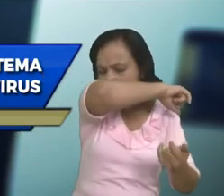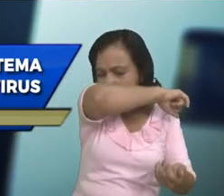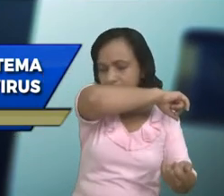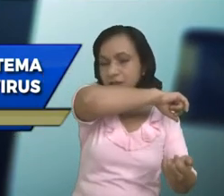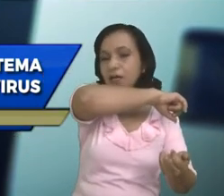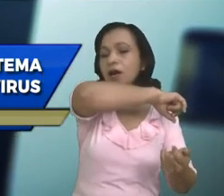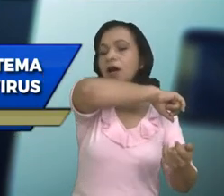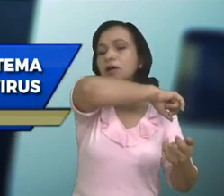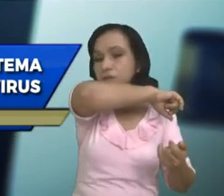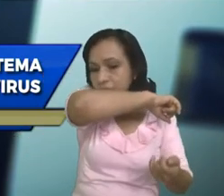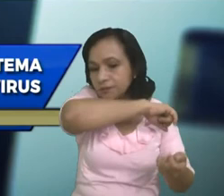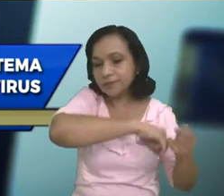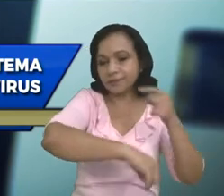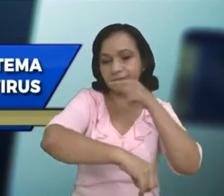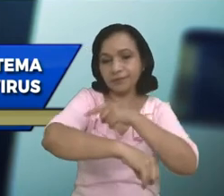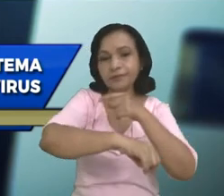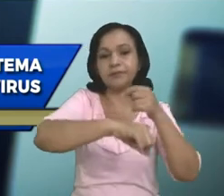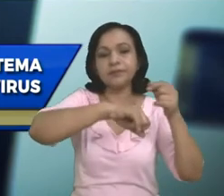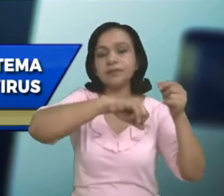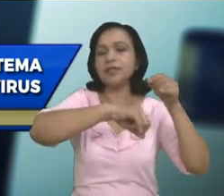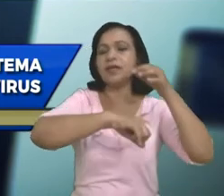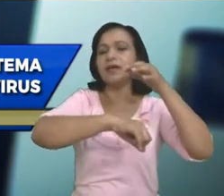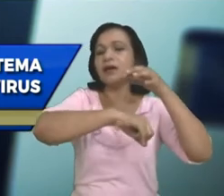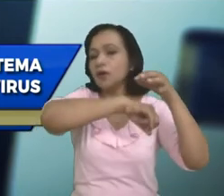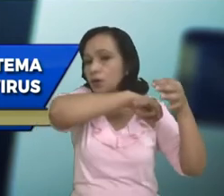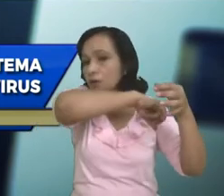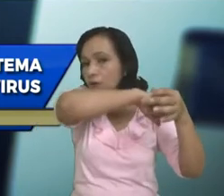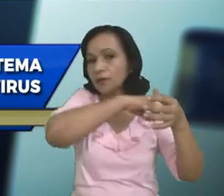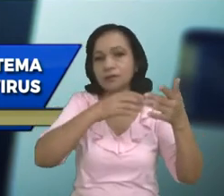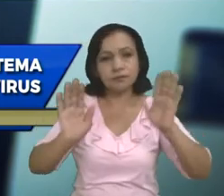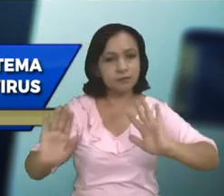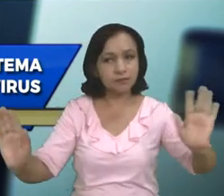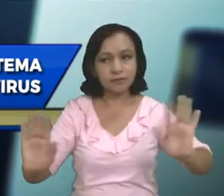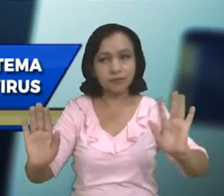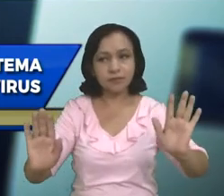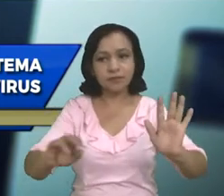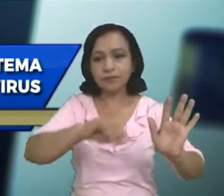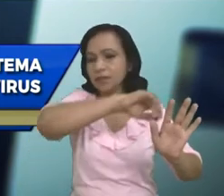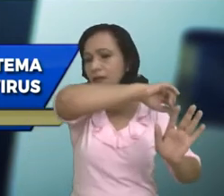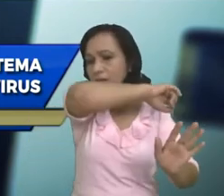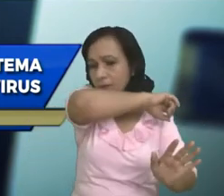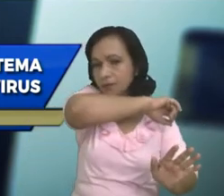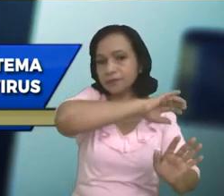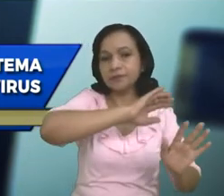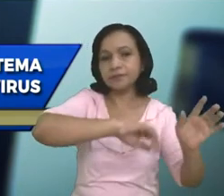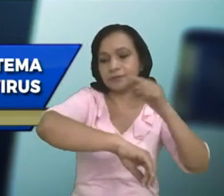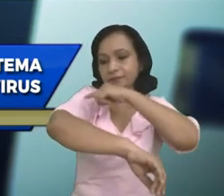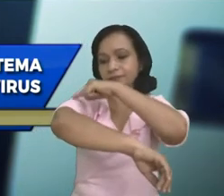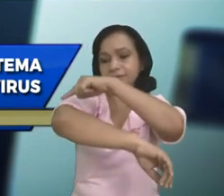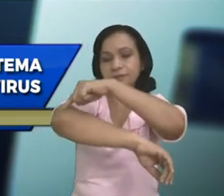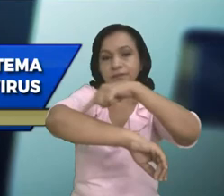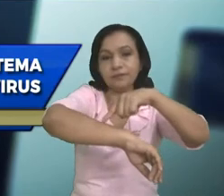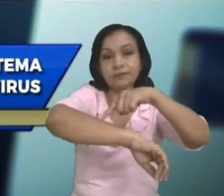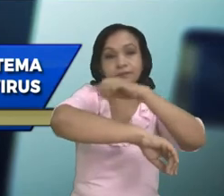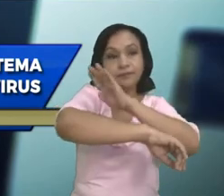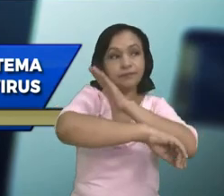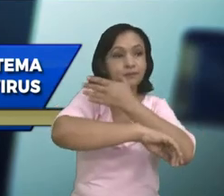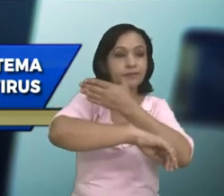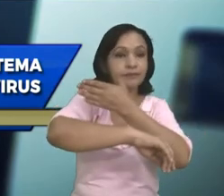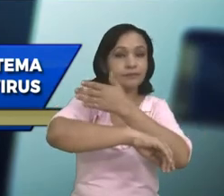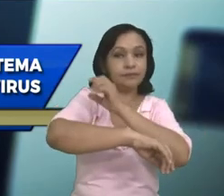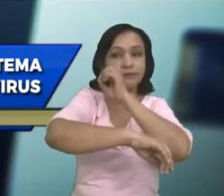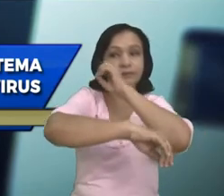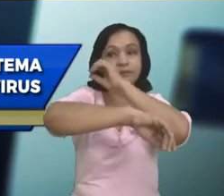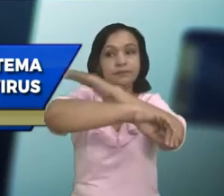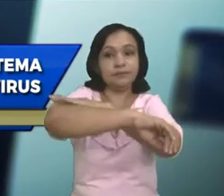interno del codo ese no tiene ningún costo unos 12 o torno del ángulo interno del codo y todo el flu